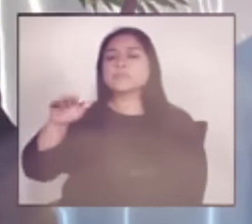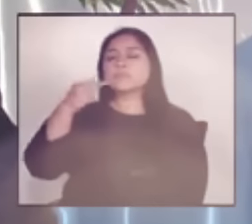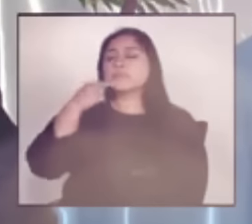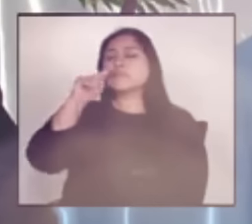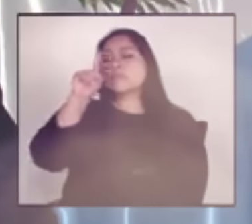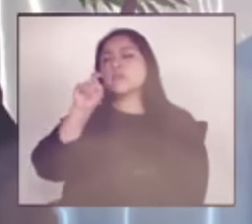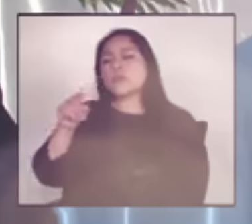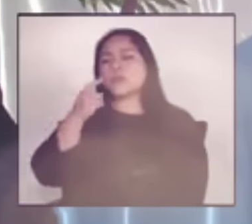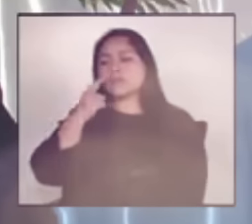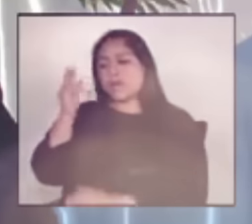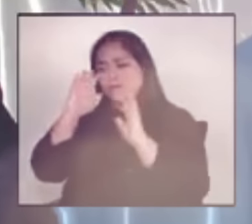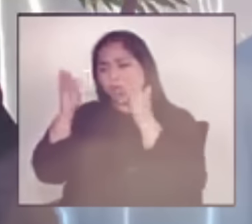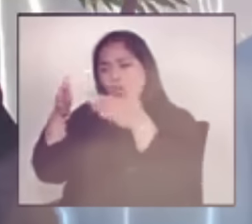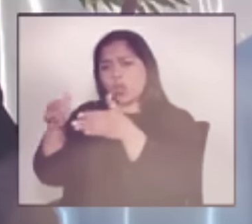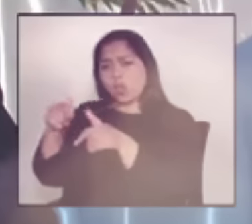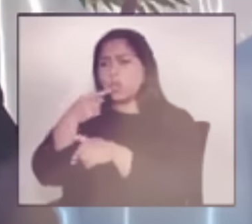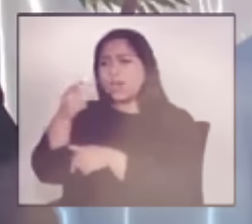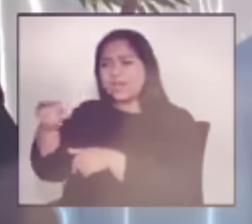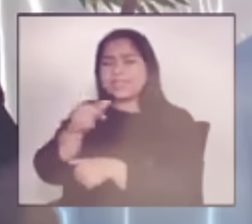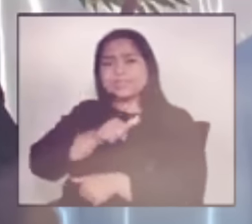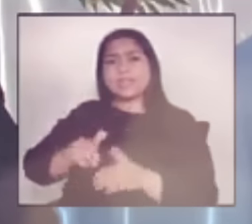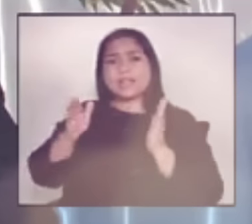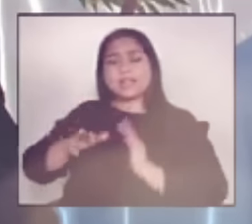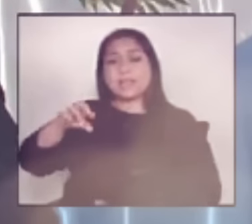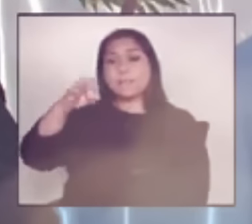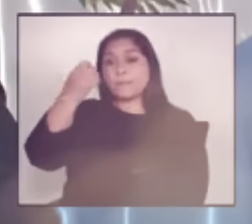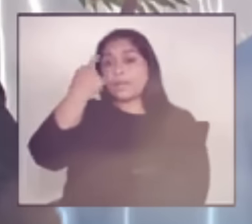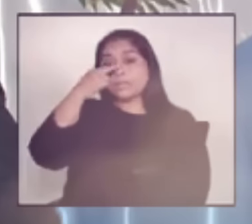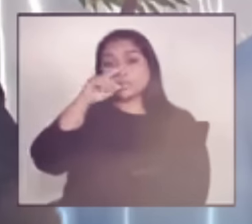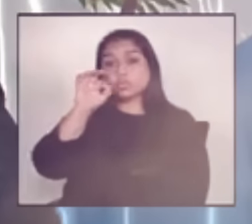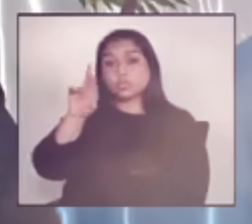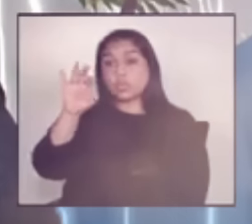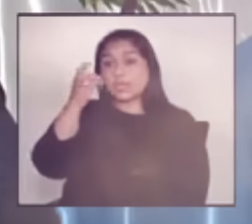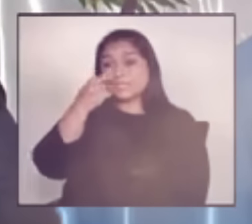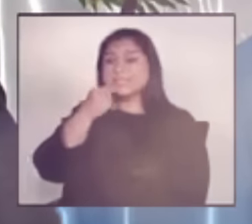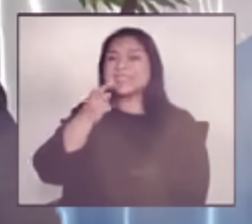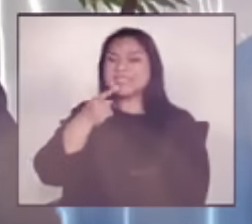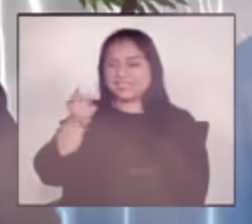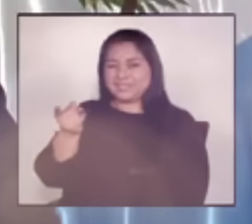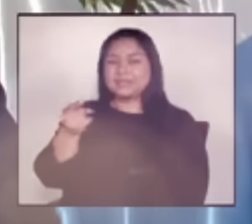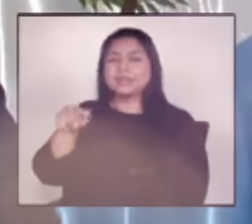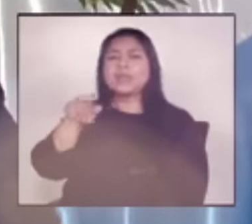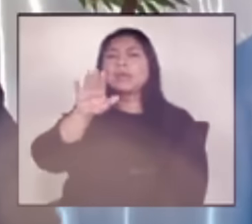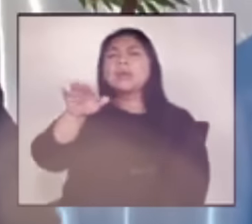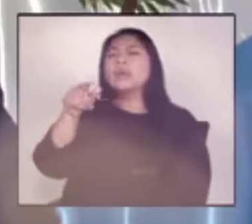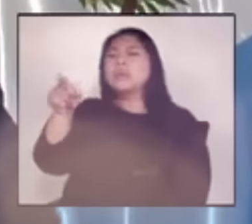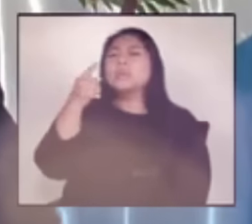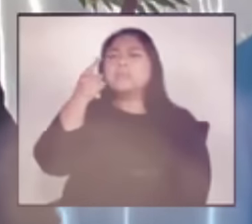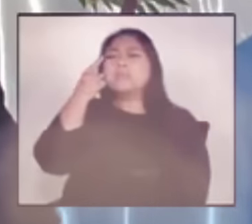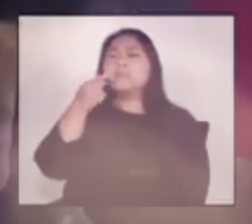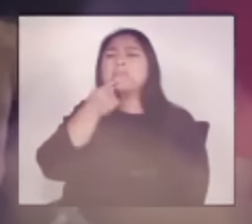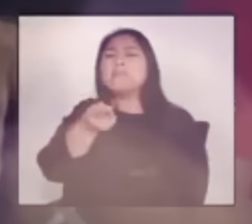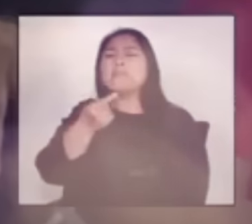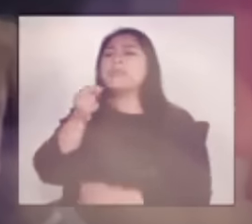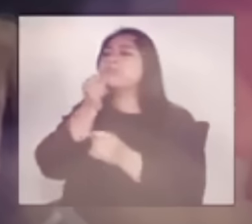va enfocada en lo que dijo el alcalde de Pastores, Lisandro. Pues usted, ¿qué piensa sobre esta denuncia pública